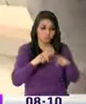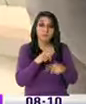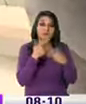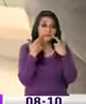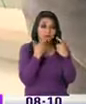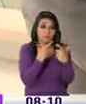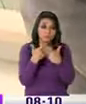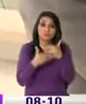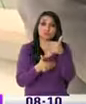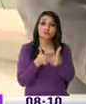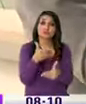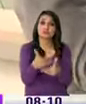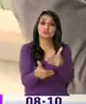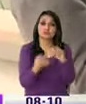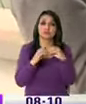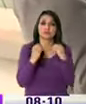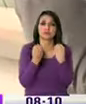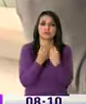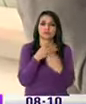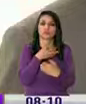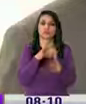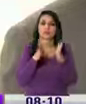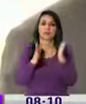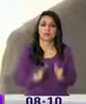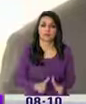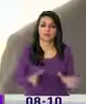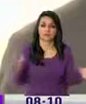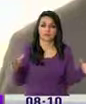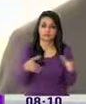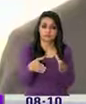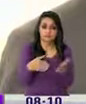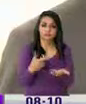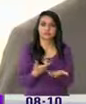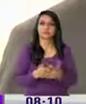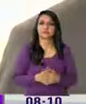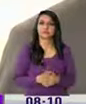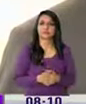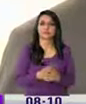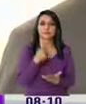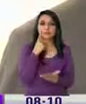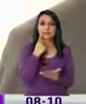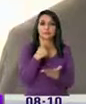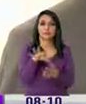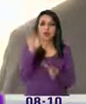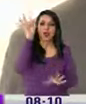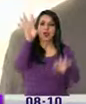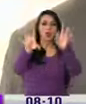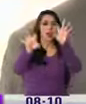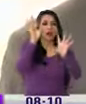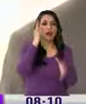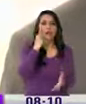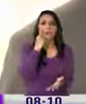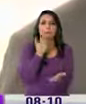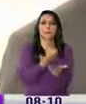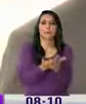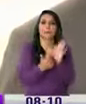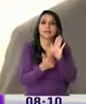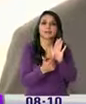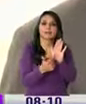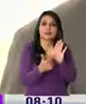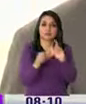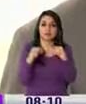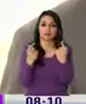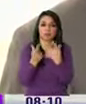que llevan adelante organizaciones ciudadanas. Se tomó esa muestra de manera aleatoria para poder la